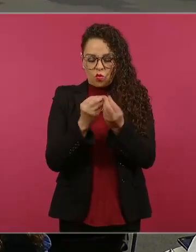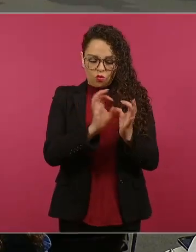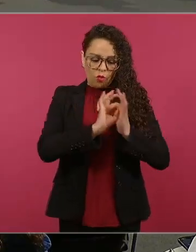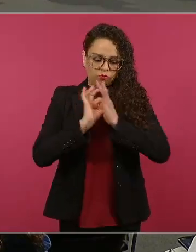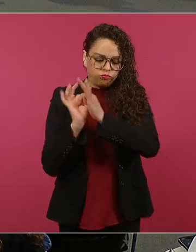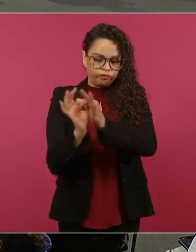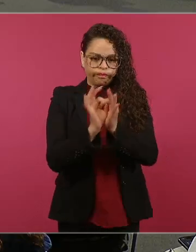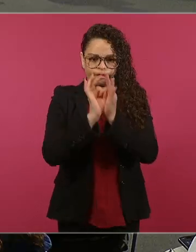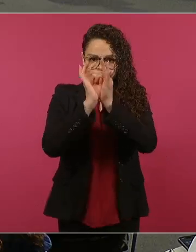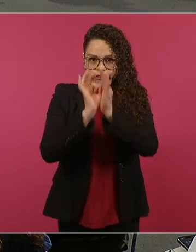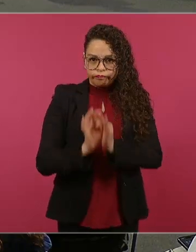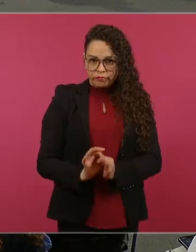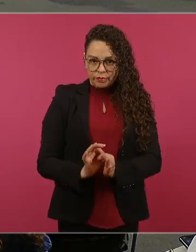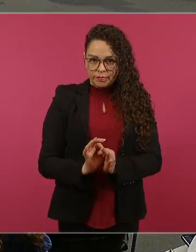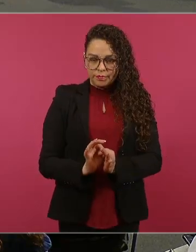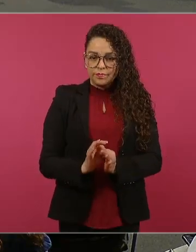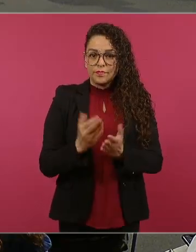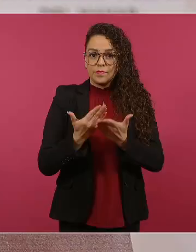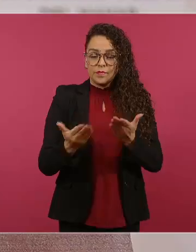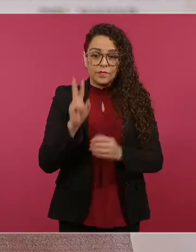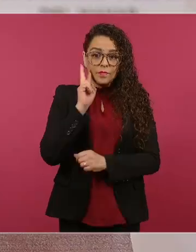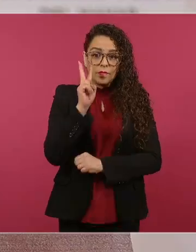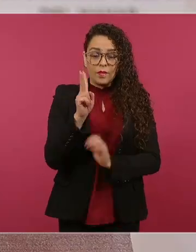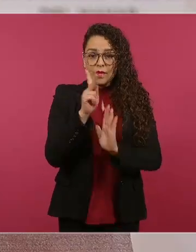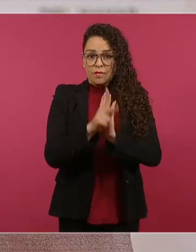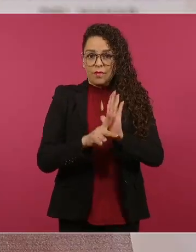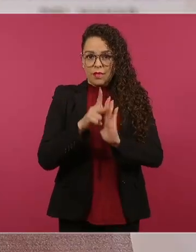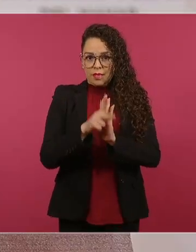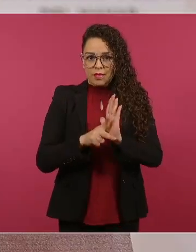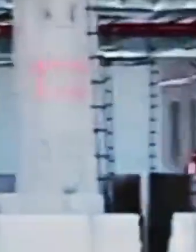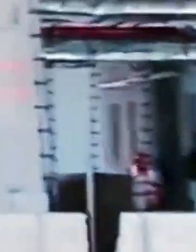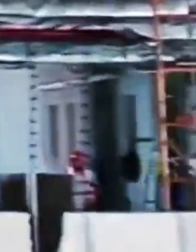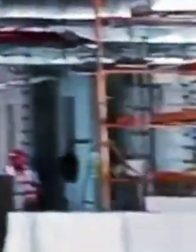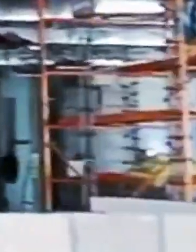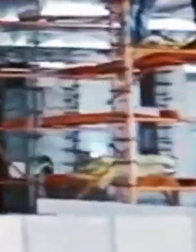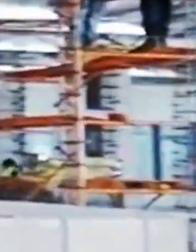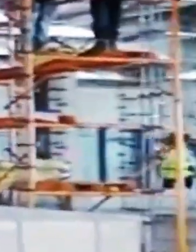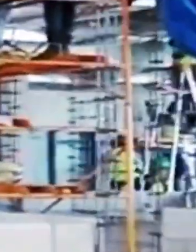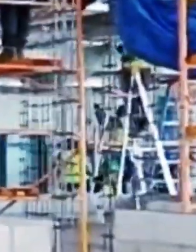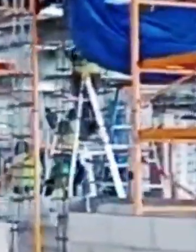les vamos a presentar este video en donde podemos ver los trabajos realizados.